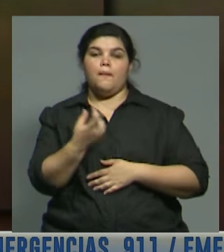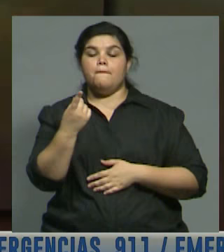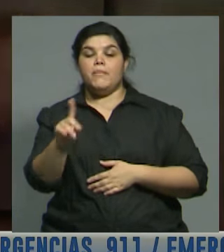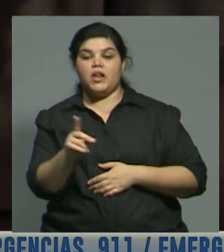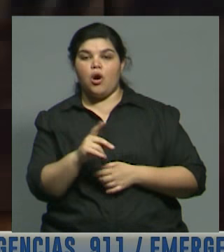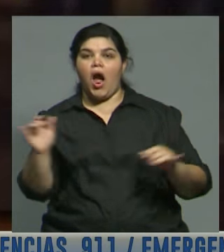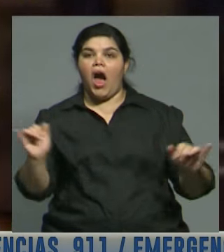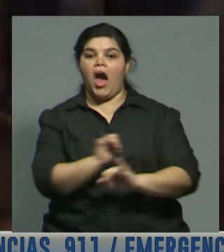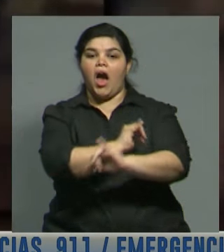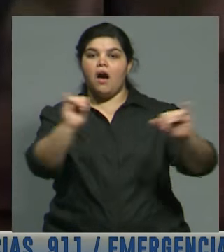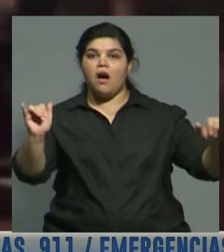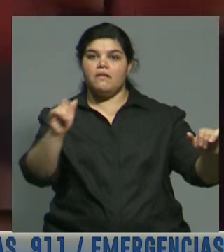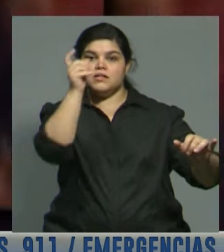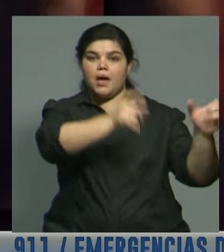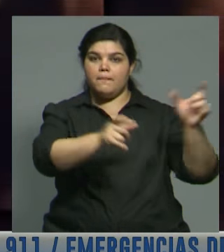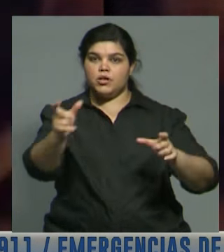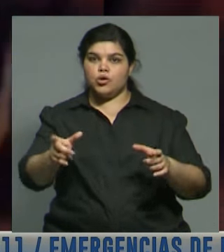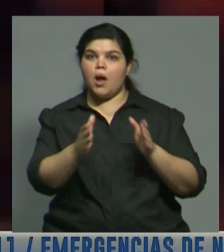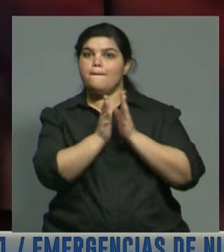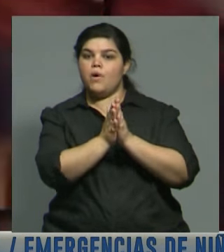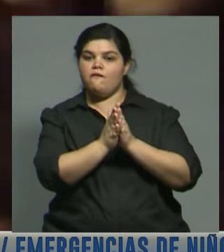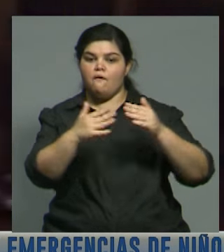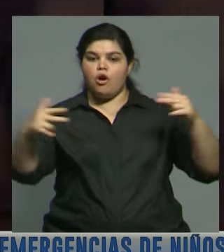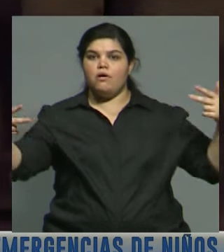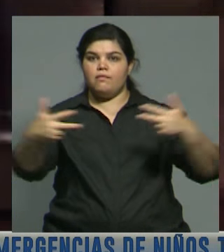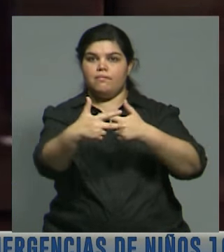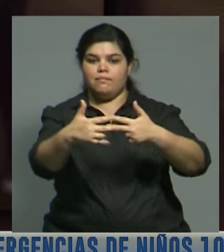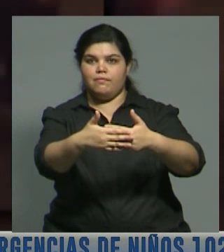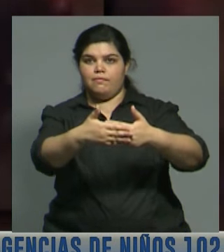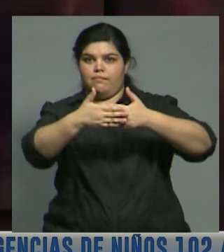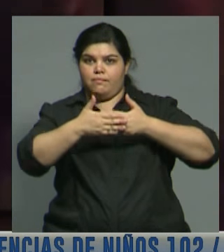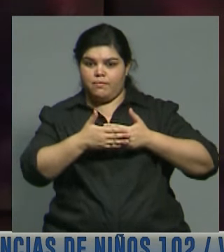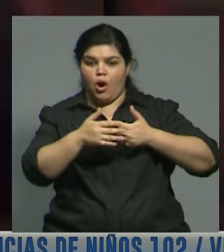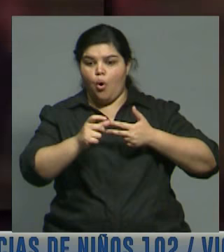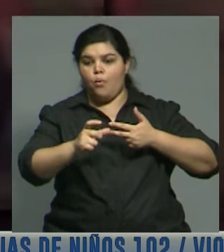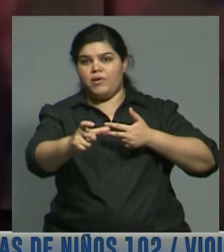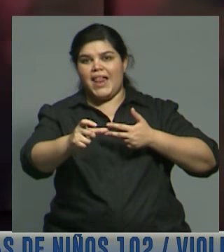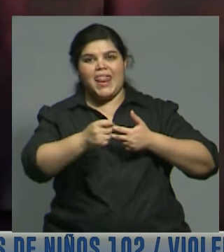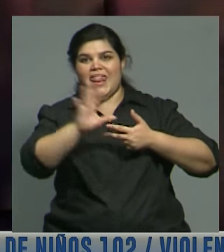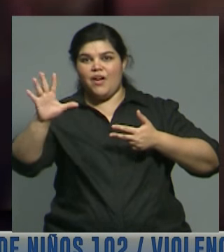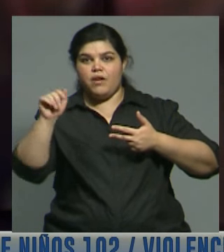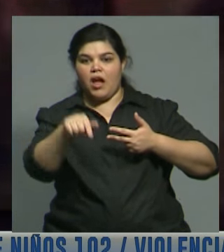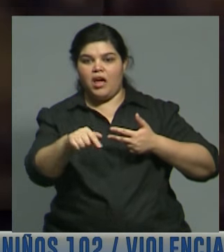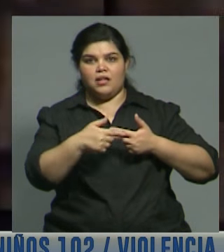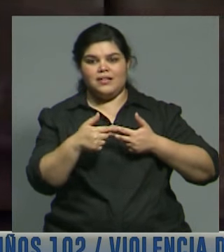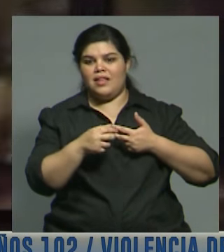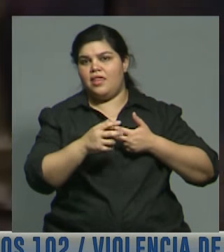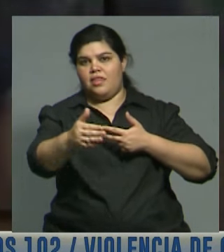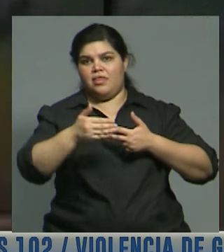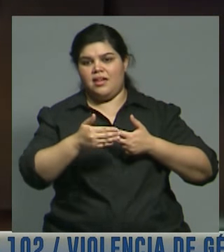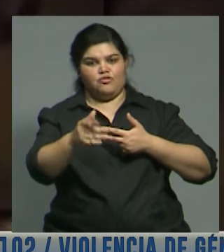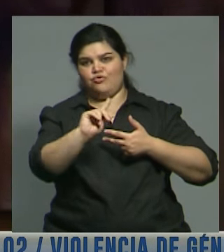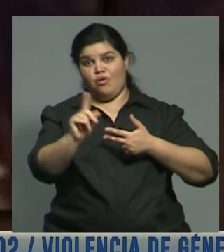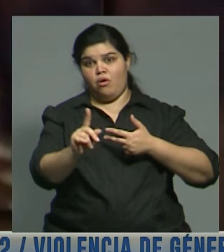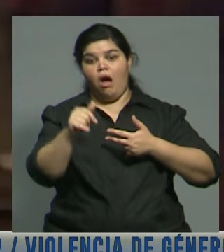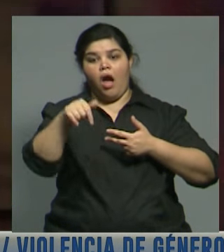la gente liberar media calzada y bueno, con el enojo que tiene la gente esto no sucedió y bueno, se